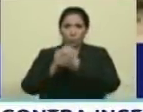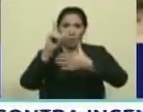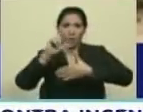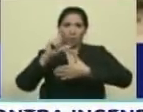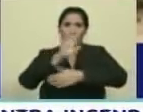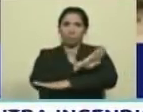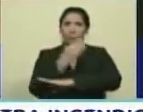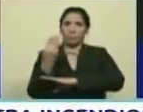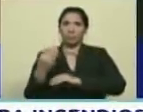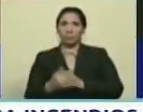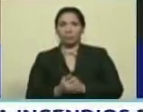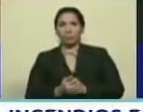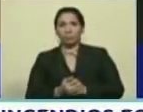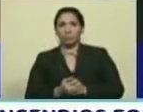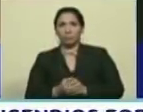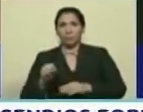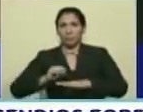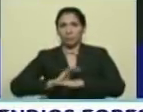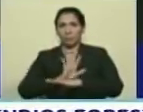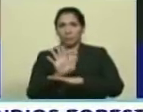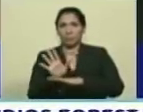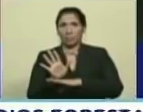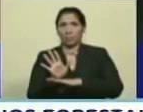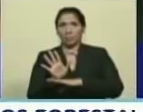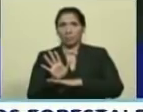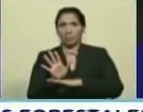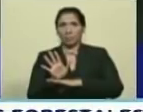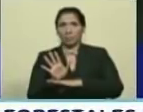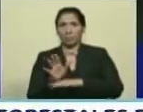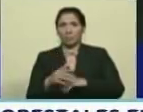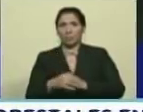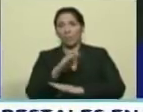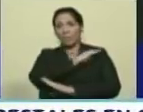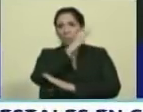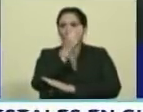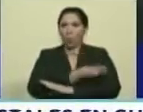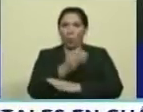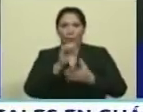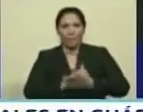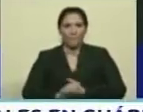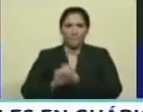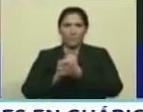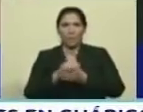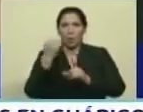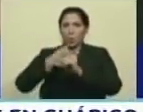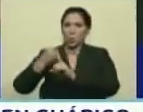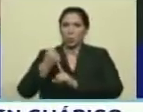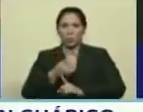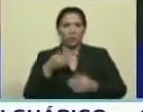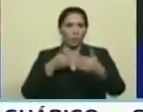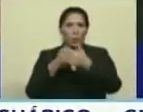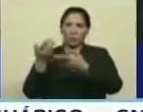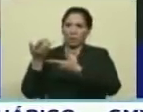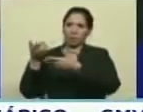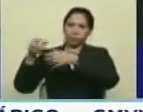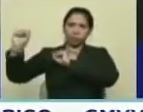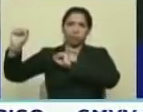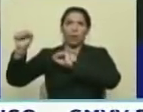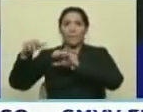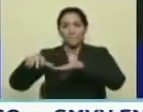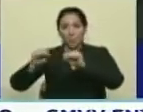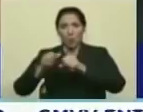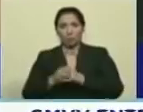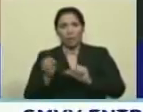y Caribeña a través del ALBA, con el objetivo de fortalecer la lucha contra la injerencia imperialista. Es un discurso bastante